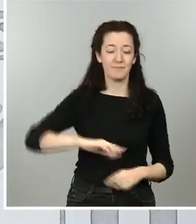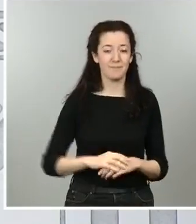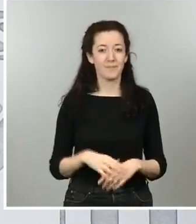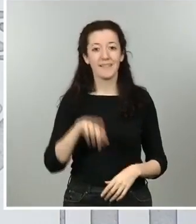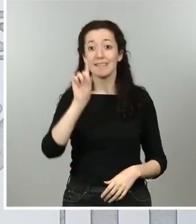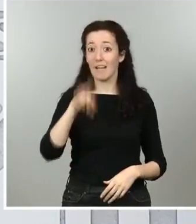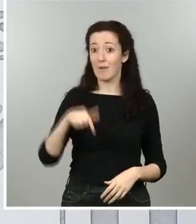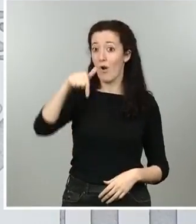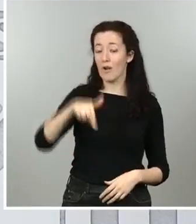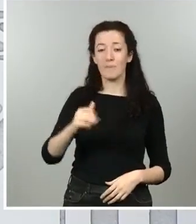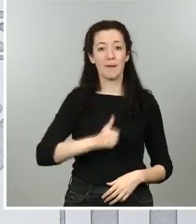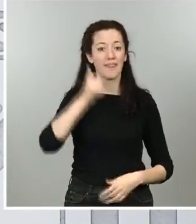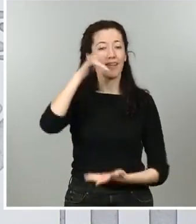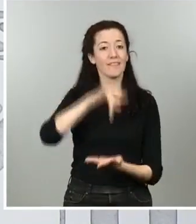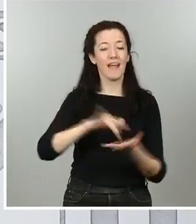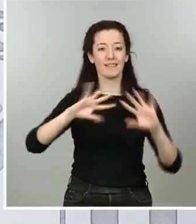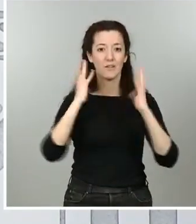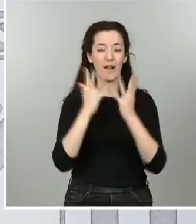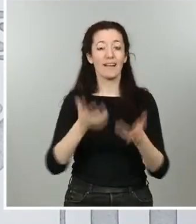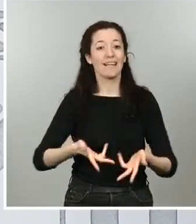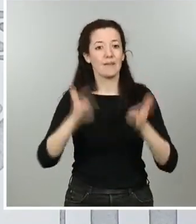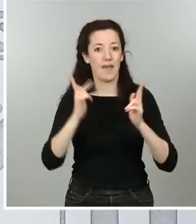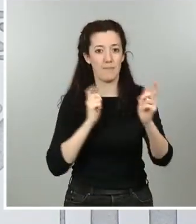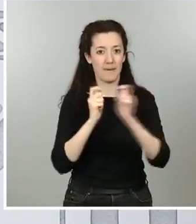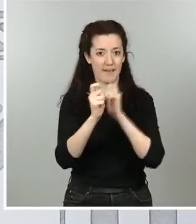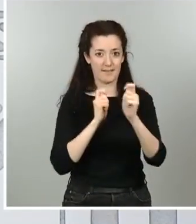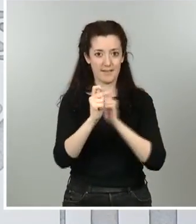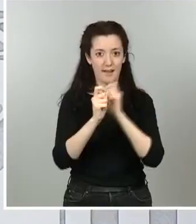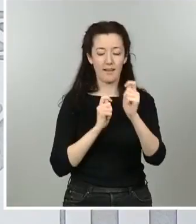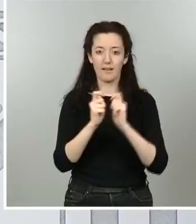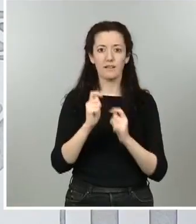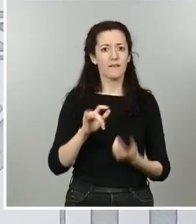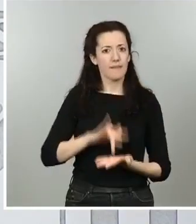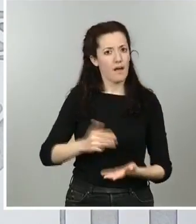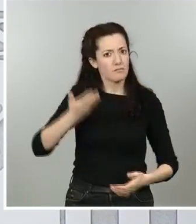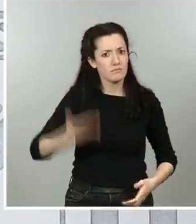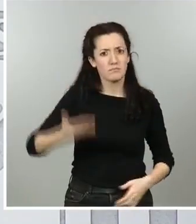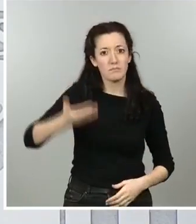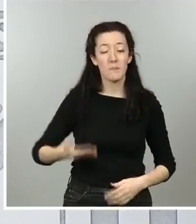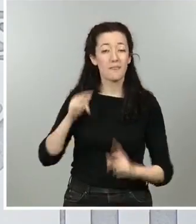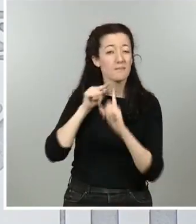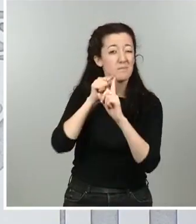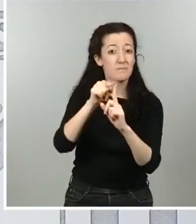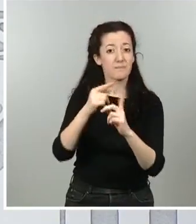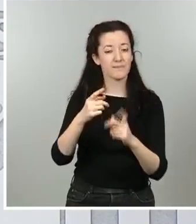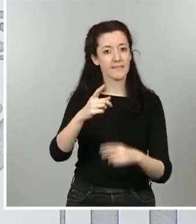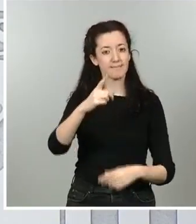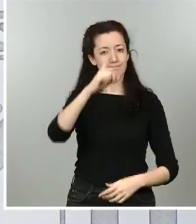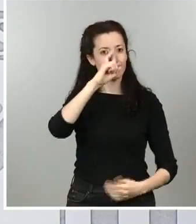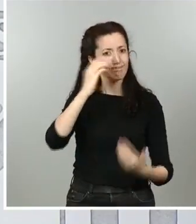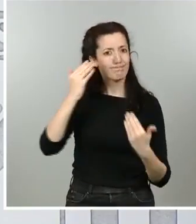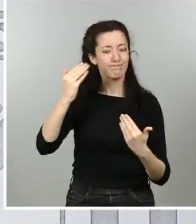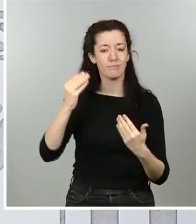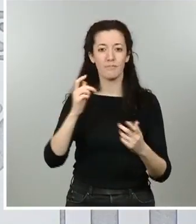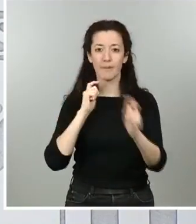Día Internacional de la Libertad de Prensa. Es un día importante, sobre todo para recordar a todos aquellos periodistas, a los medios de